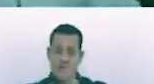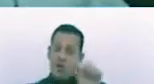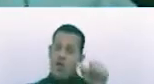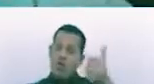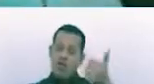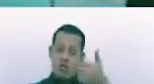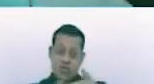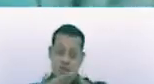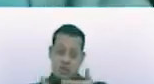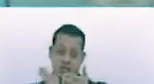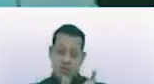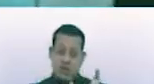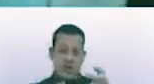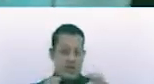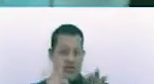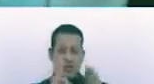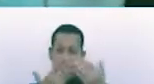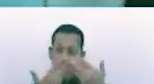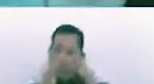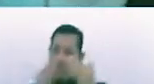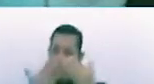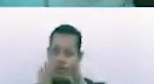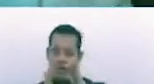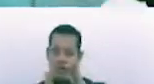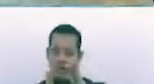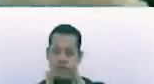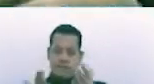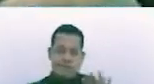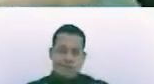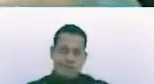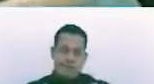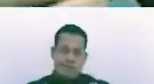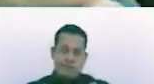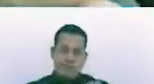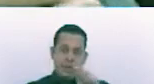otro proceso de una forma distinta. O sea,